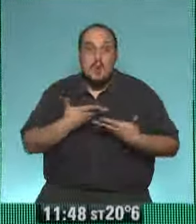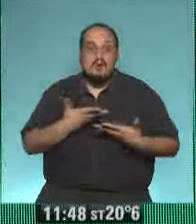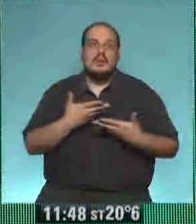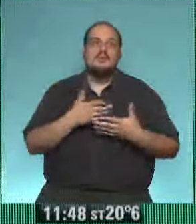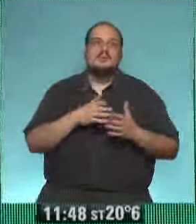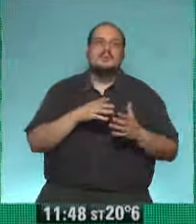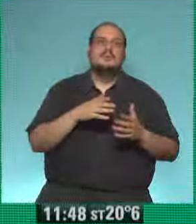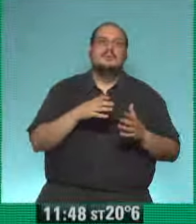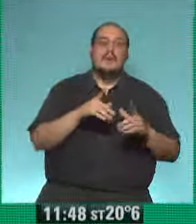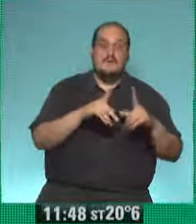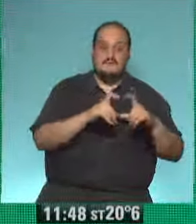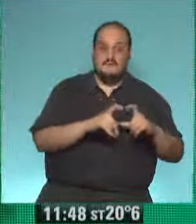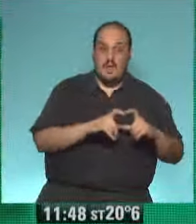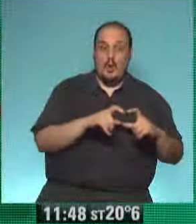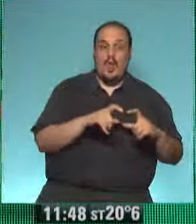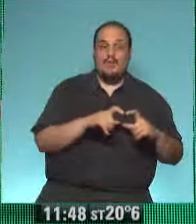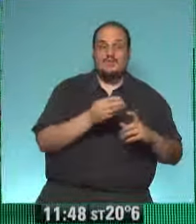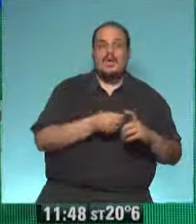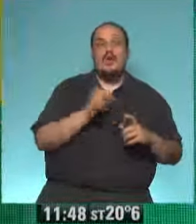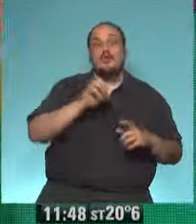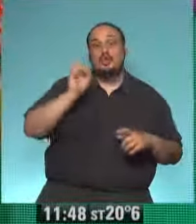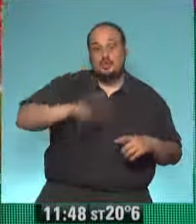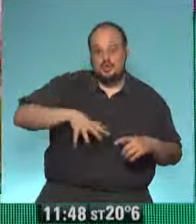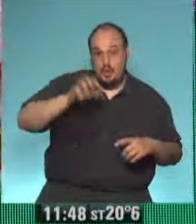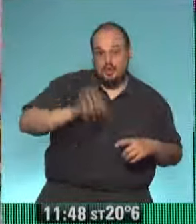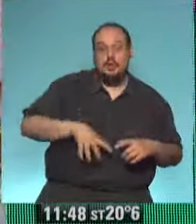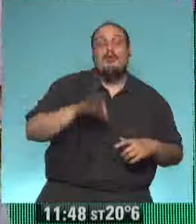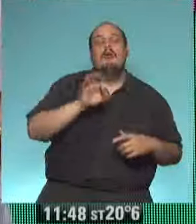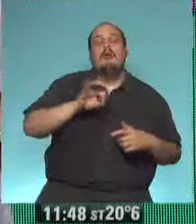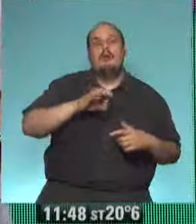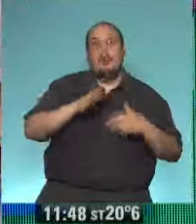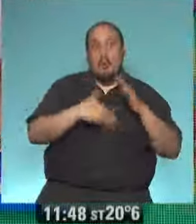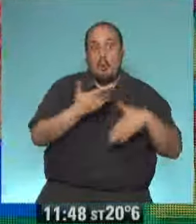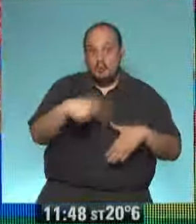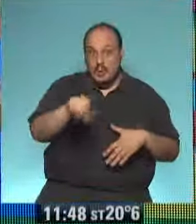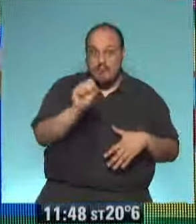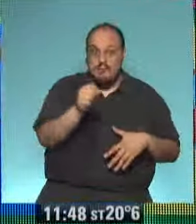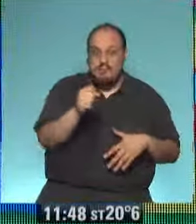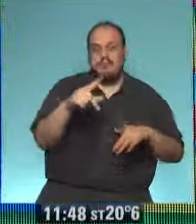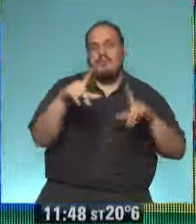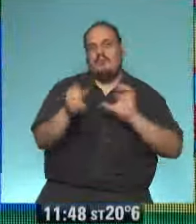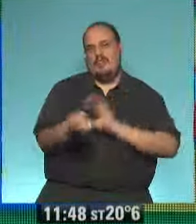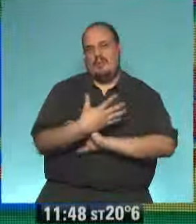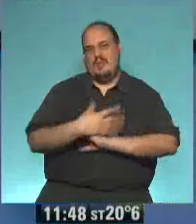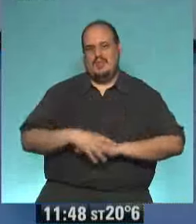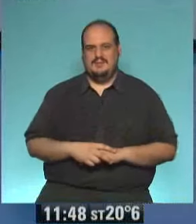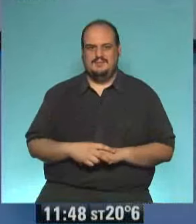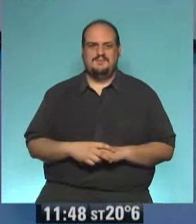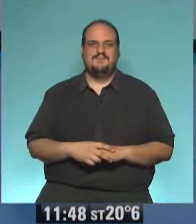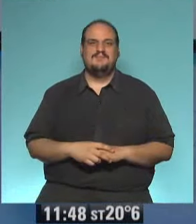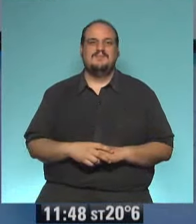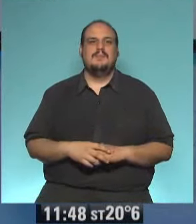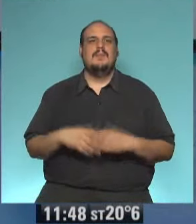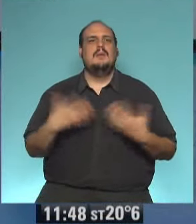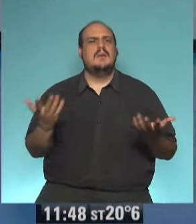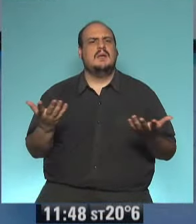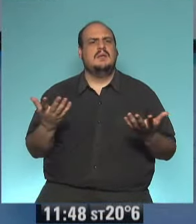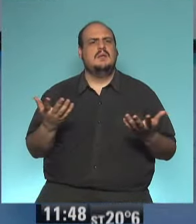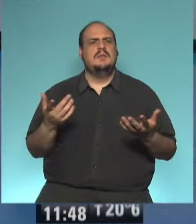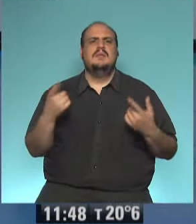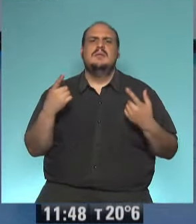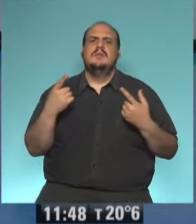álbum de figuritas o si, por ejemplo, un yo-yo o alguno de estos juegos que fuimos mostrando, mándennos la foto. Pero, señor, me parece que